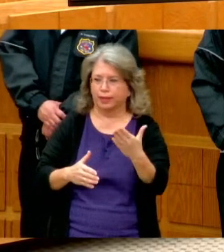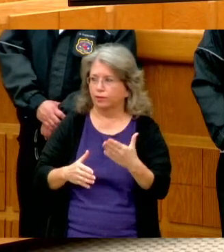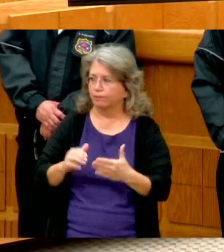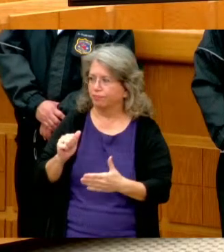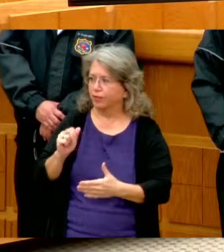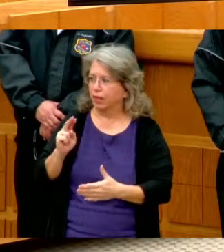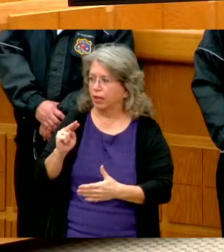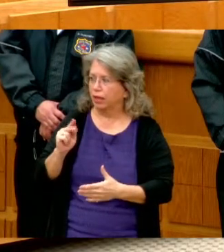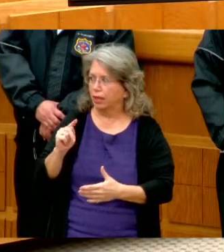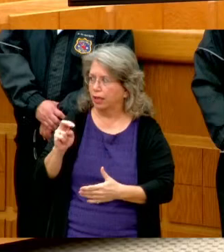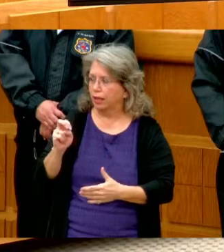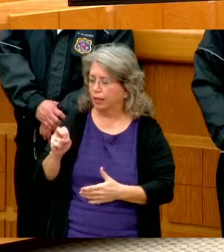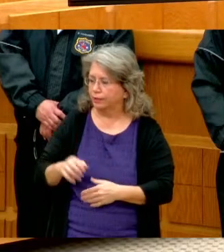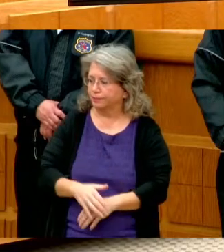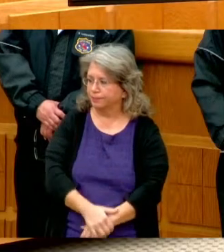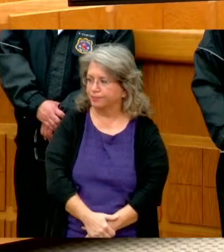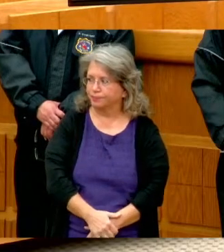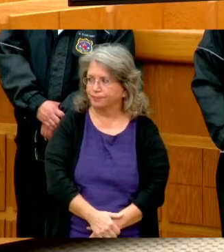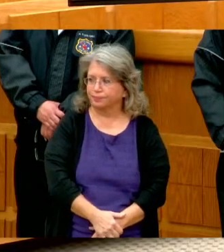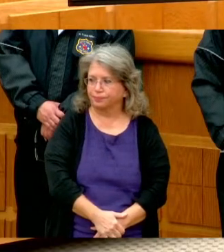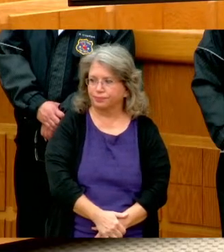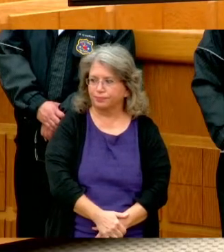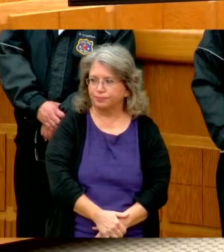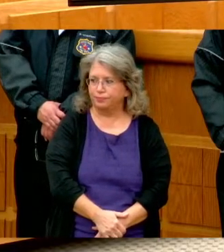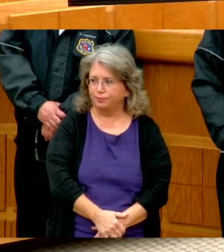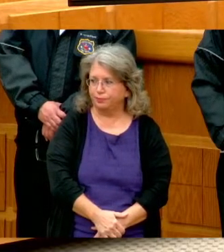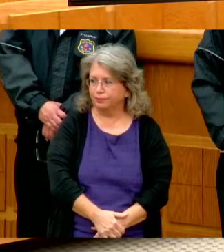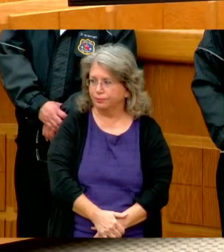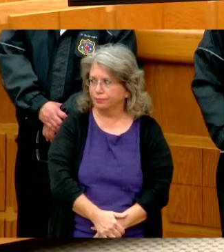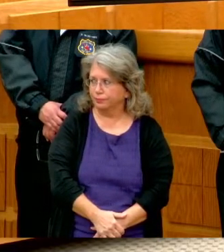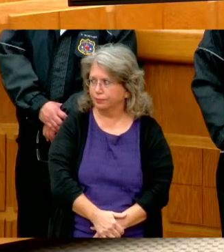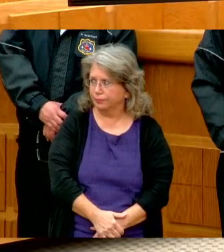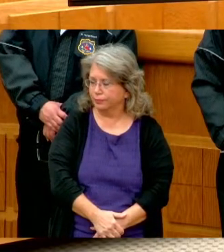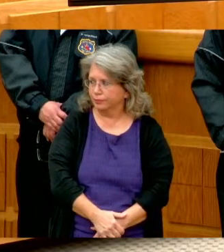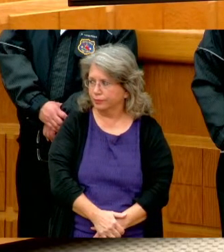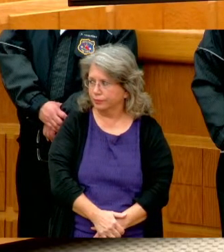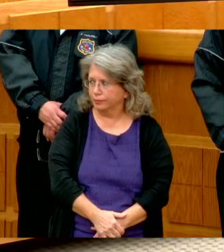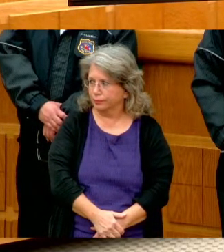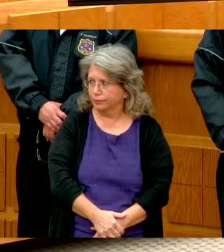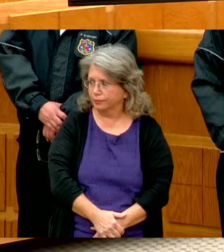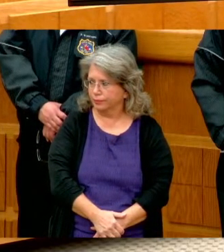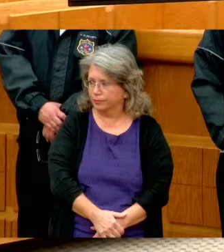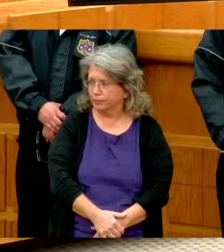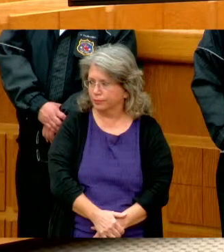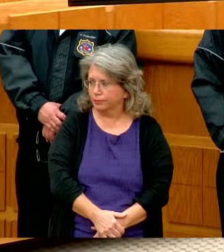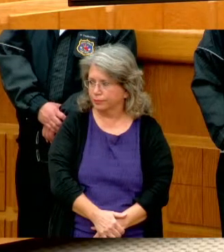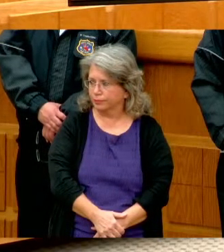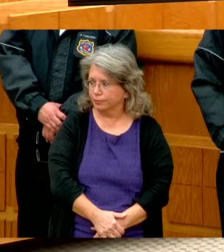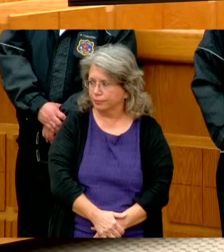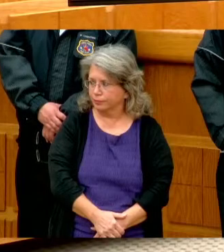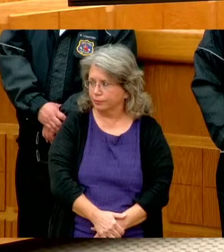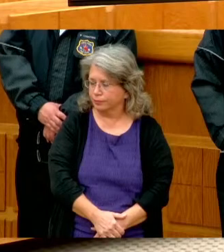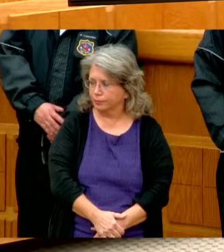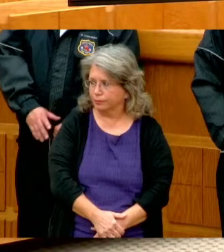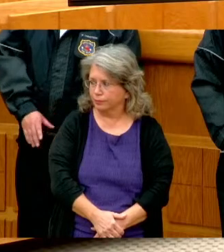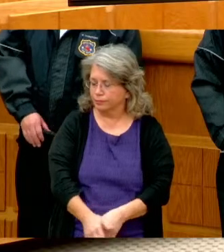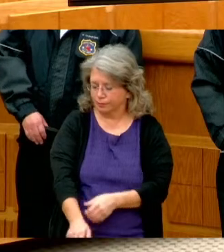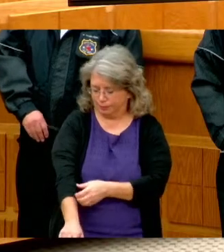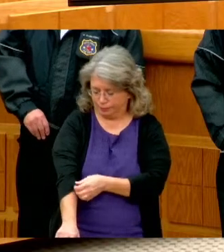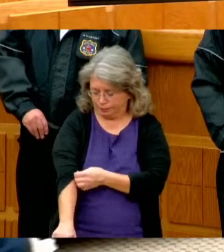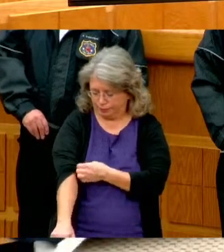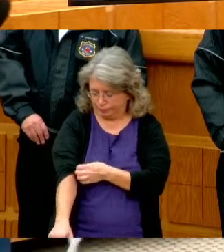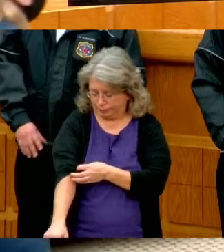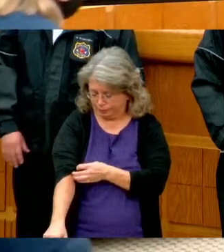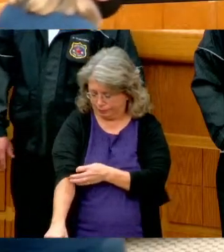El lunes vamos a recibir 4,000 vacunas de la compañía Moderna. Lo más pronto posible las vamos a administrar a personas de 65 años o